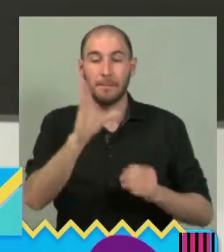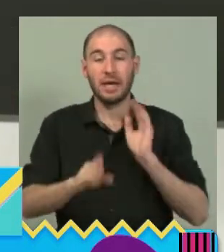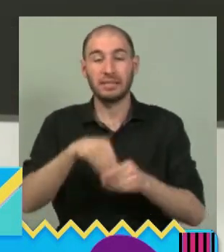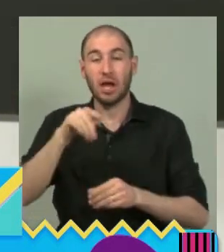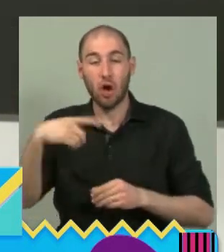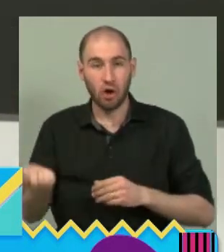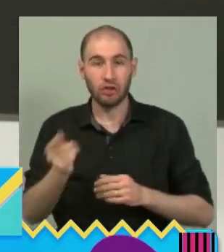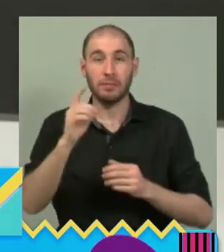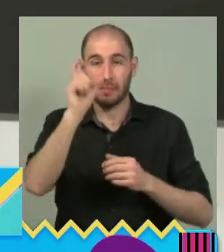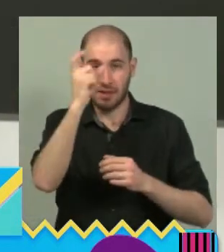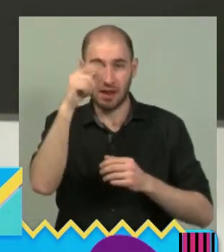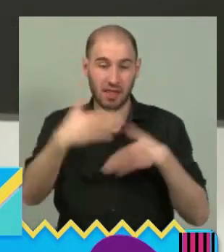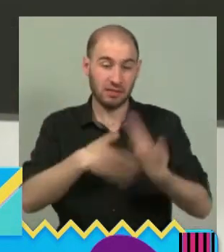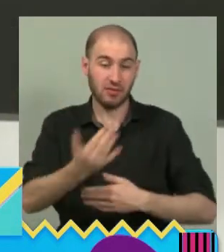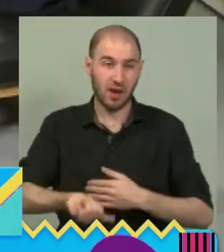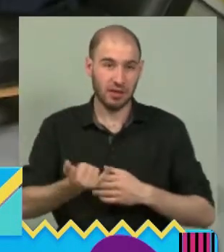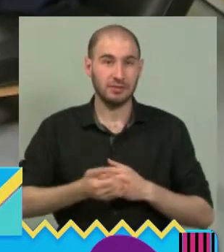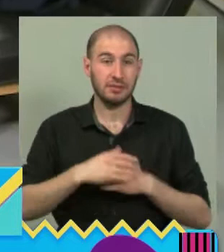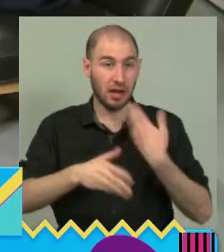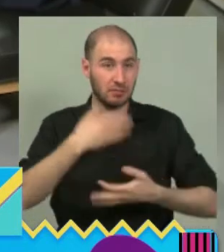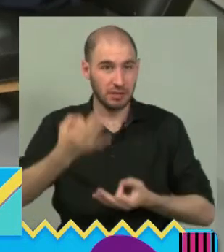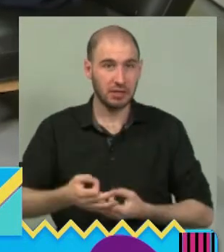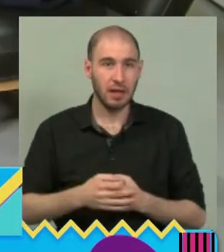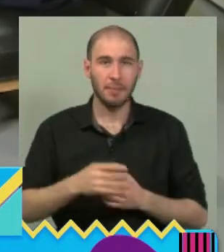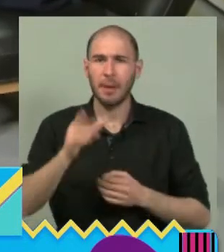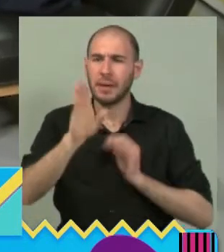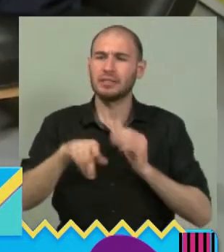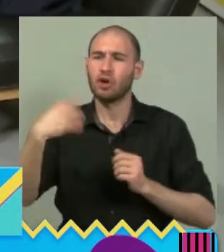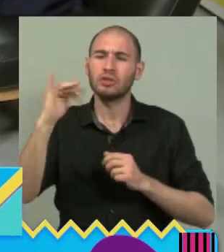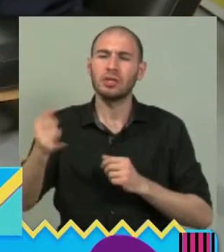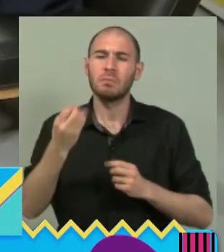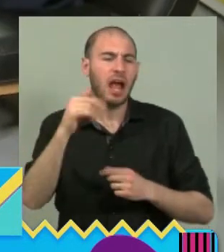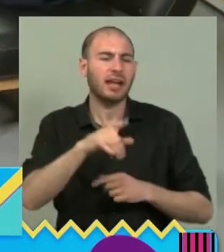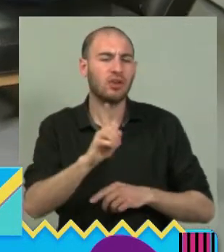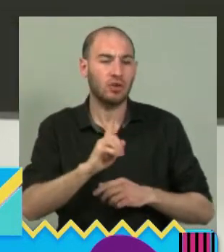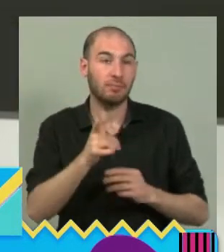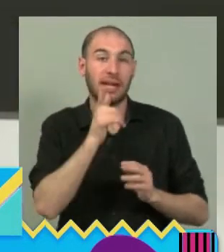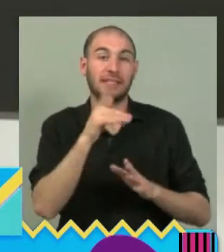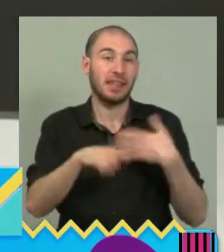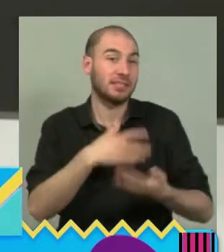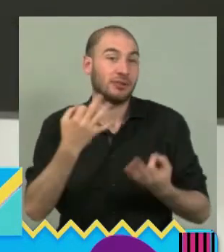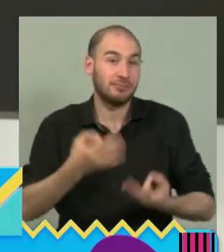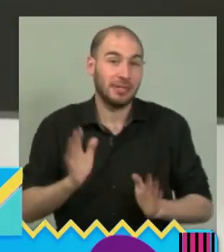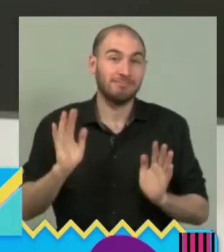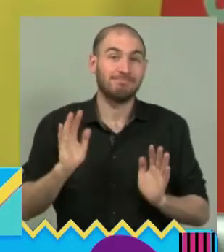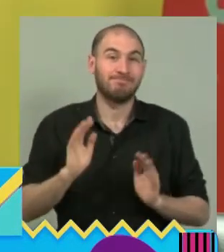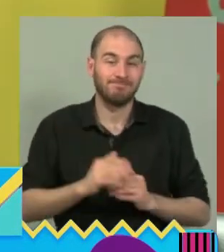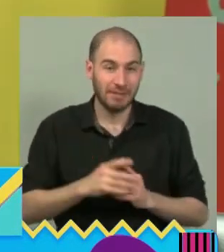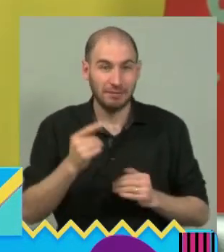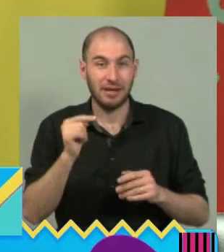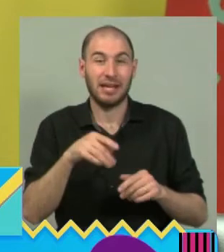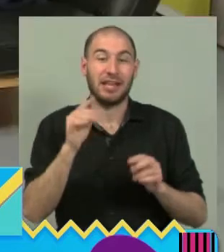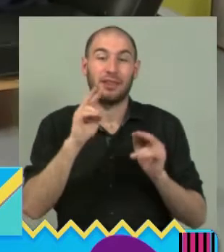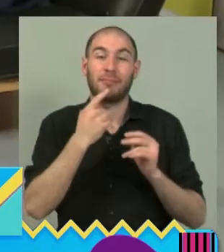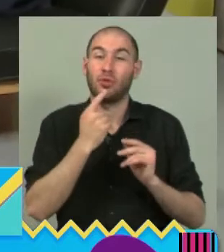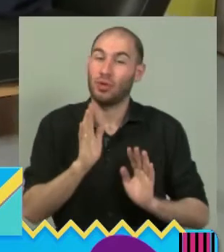la minería se desarrolla, y se desarrolla bien. ¿Por qué en otros países sí y acá no, por ejemplo? En teoría se desarrolla bien, eso lo vamos a decir, lo vamos a poner